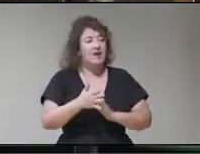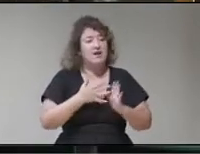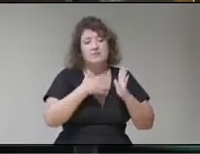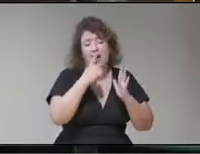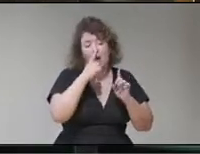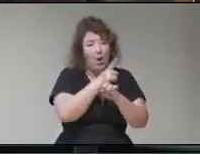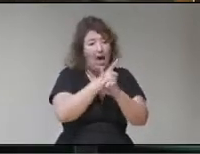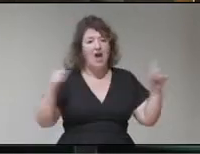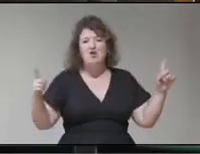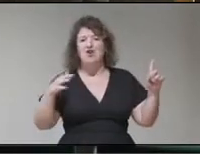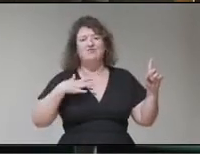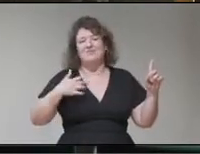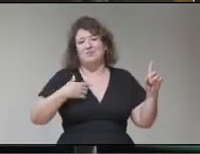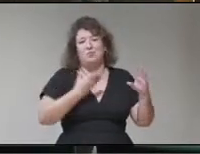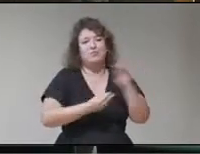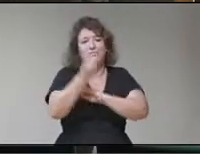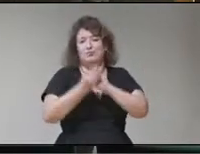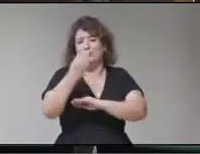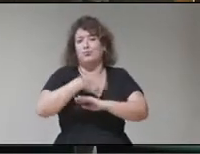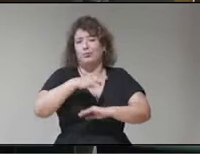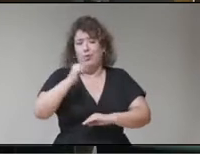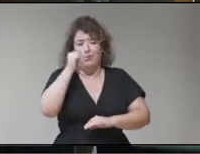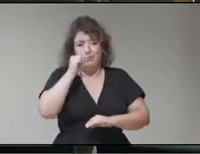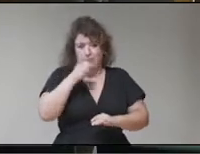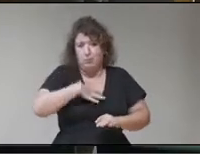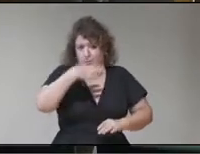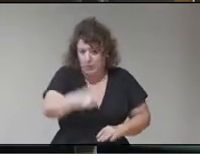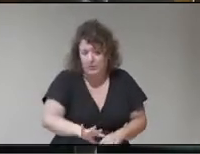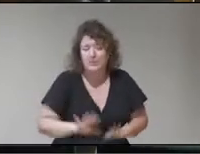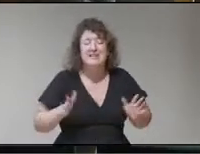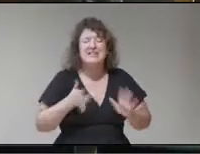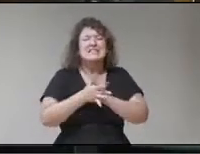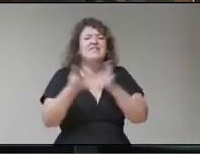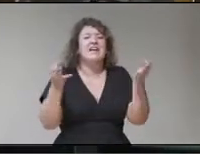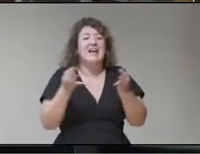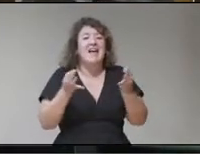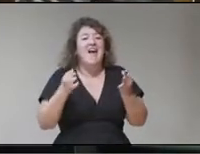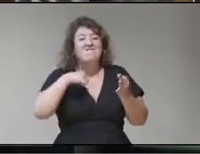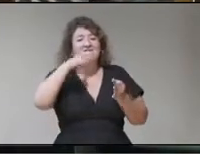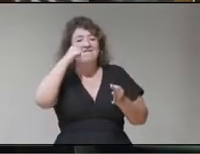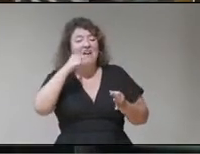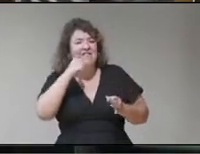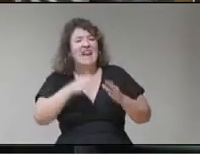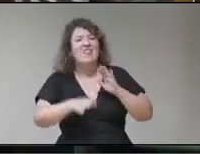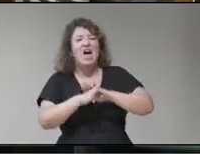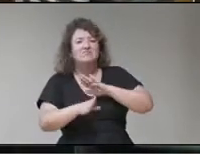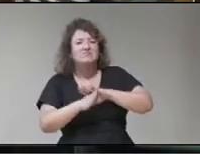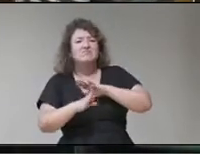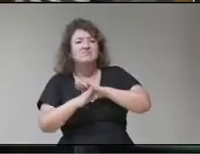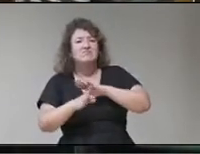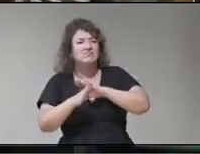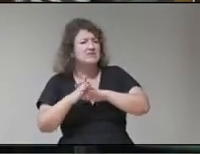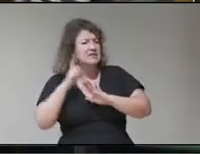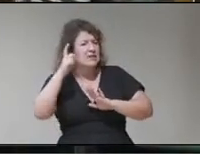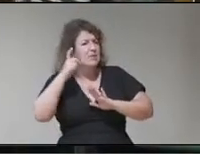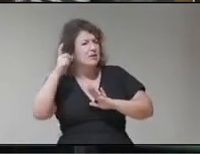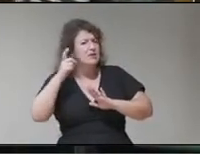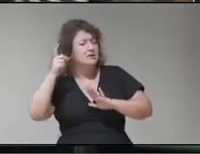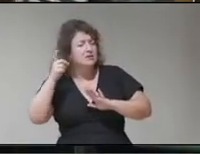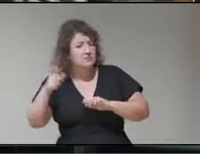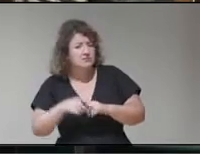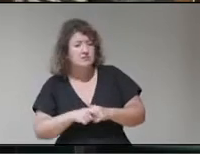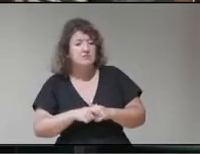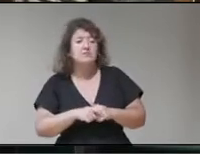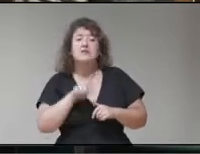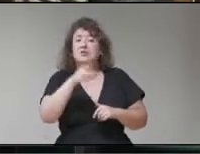el año. ¿Y eso qué significa? Pues significa que la fertilidad persiste durante todo el tiempo. Daos cuenta que esto